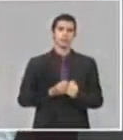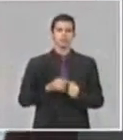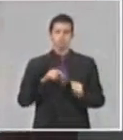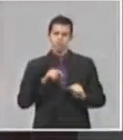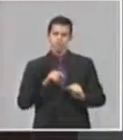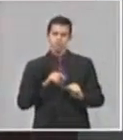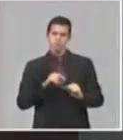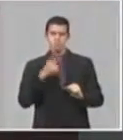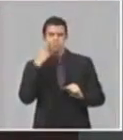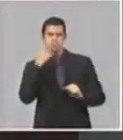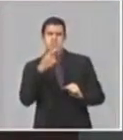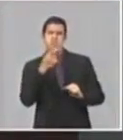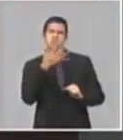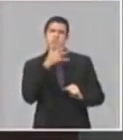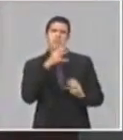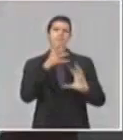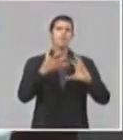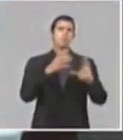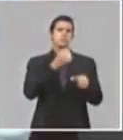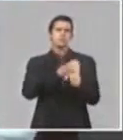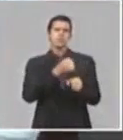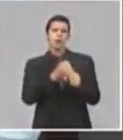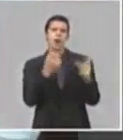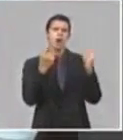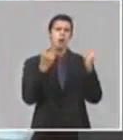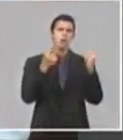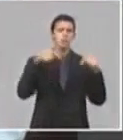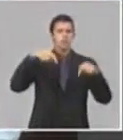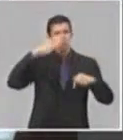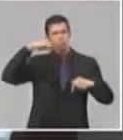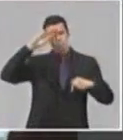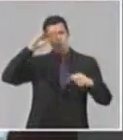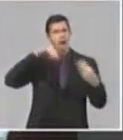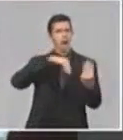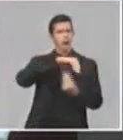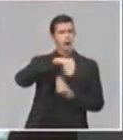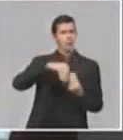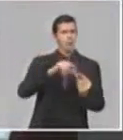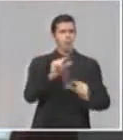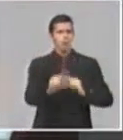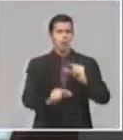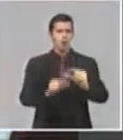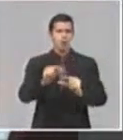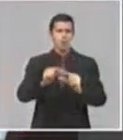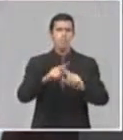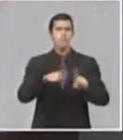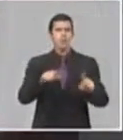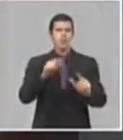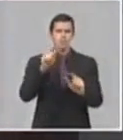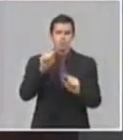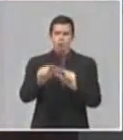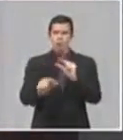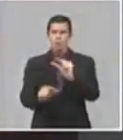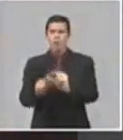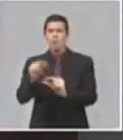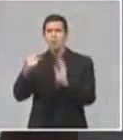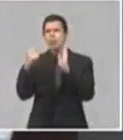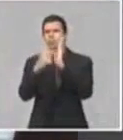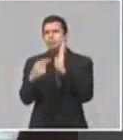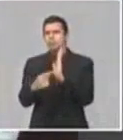temas que llevan una valoración política más profunda les estaremos llevando también sistemáticamente al buró político